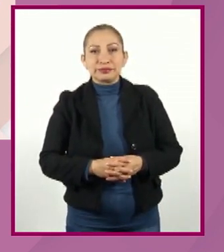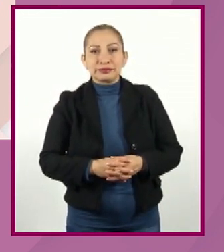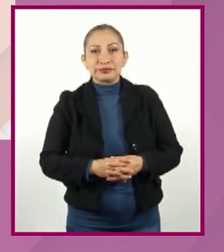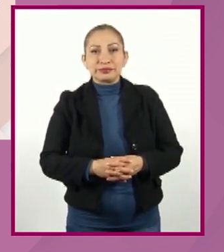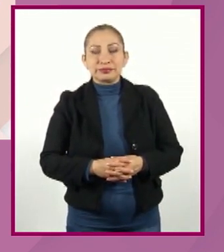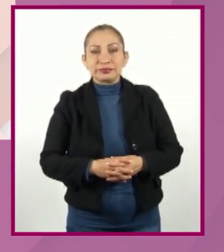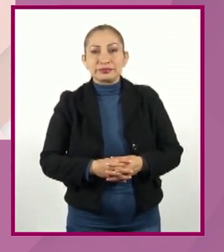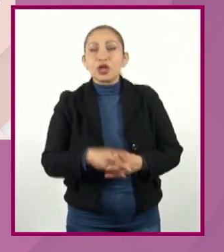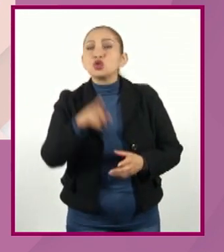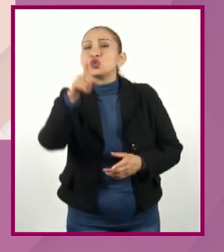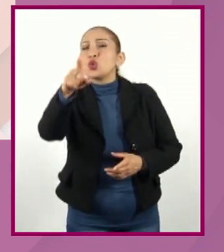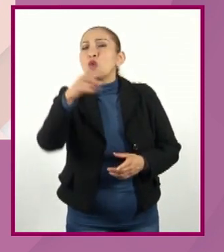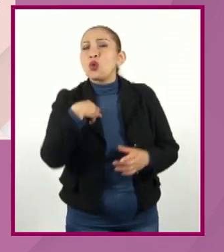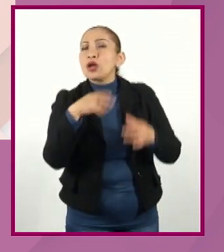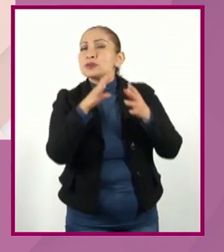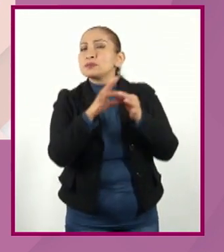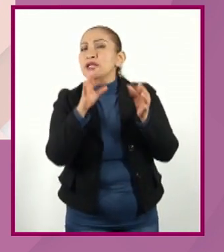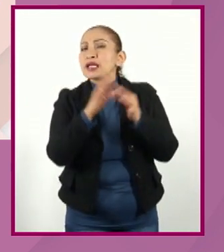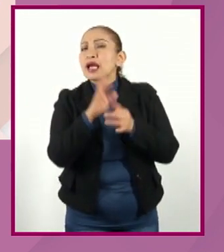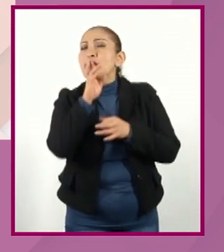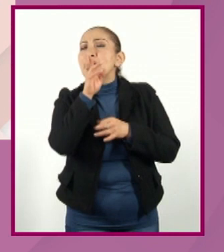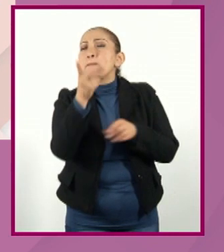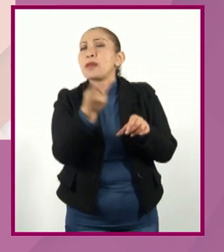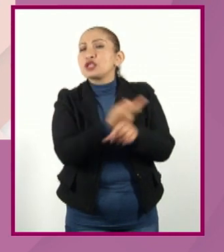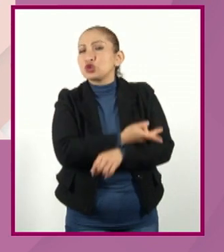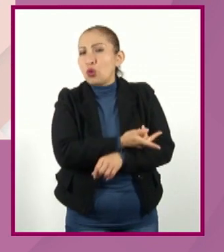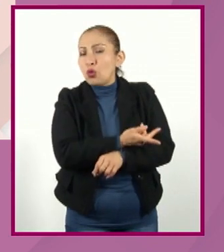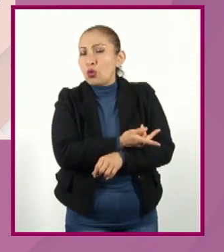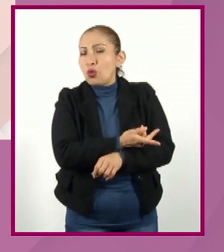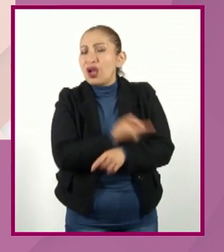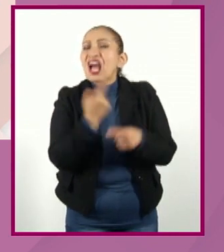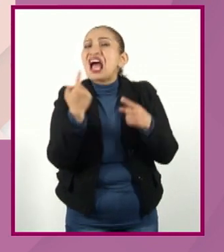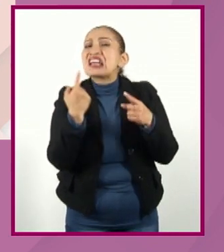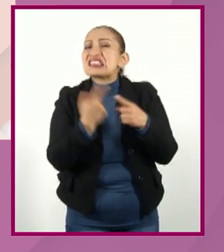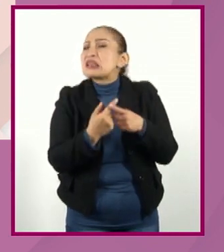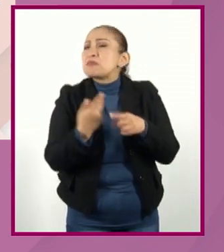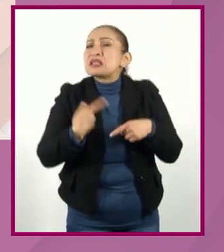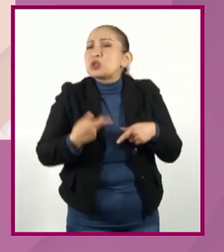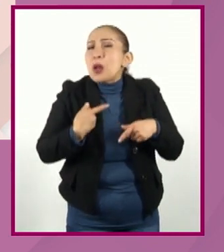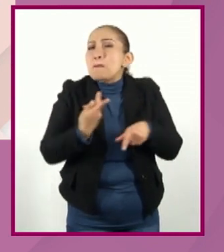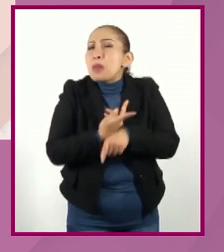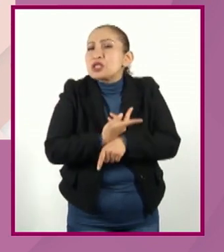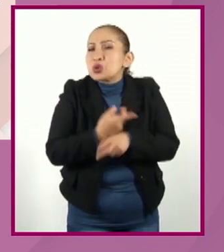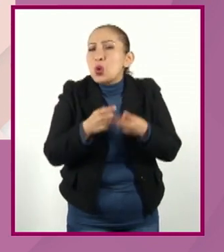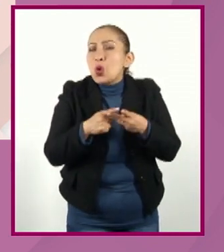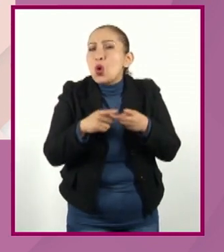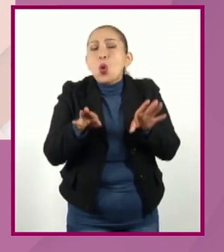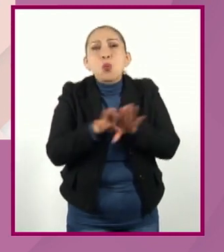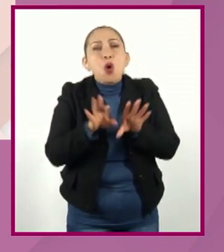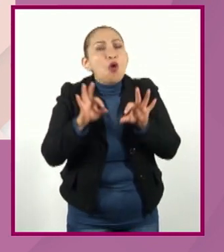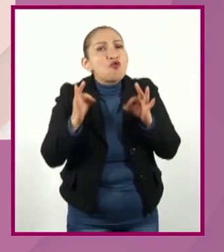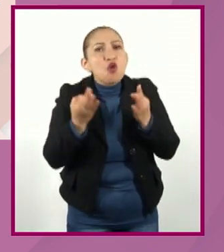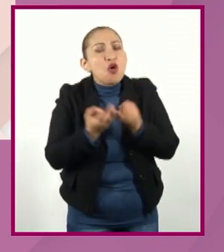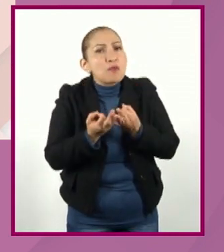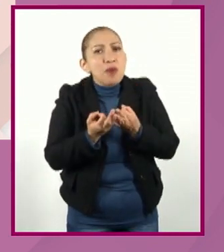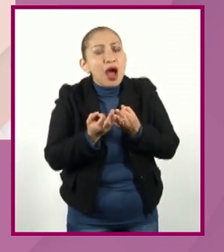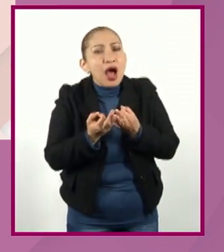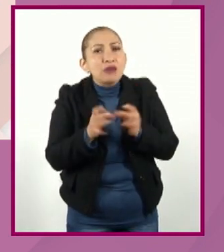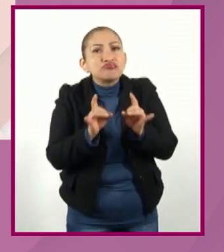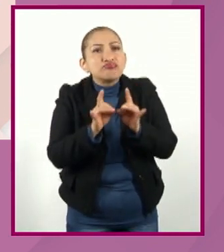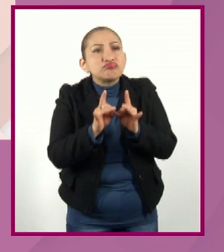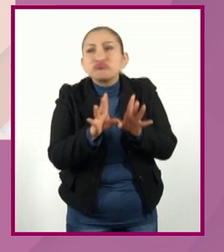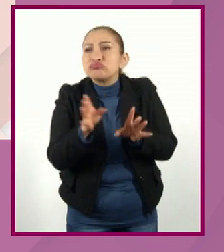Explica y responde con detalle qué sucedió, a quiénes le sucedió, el modo, las causas,